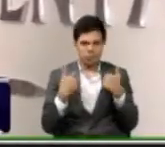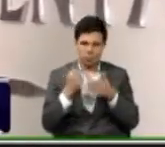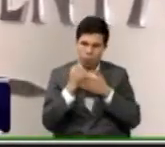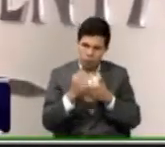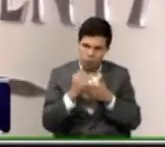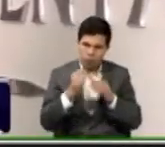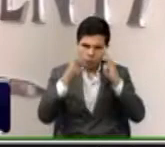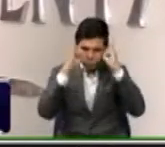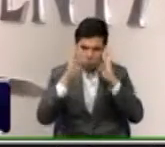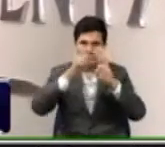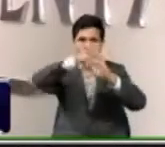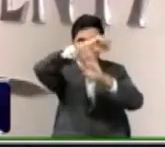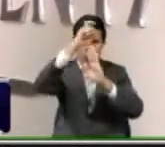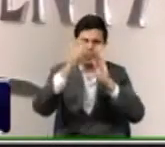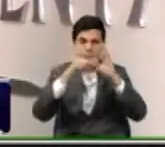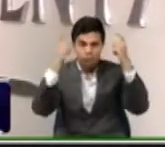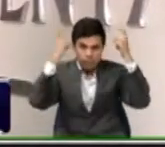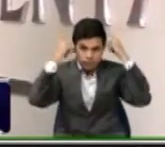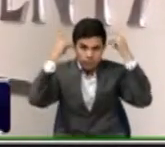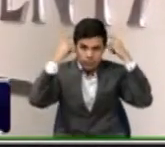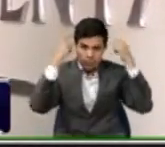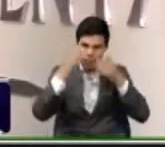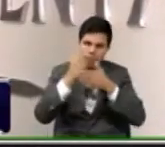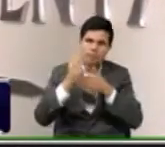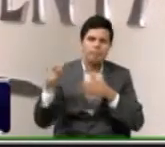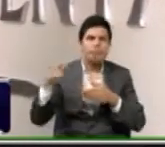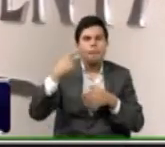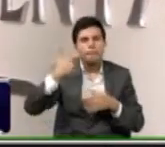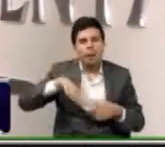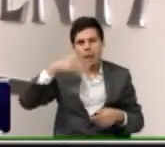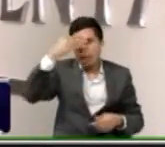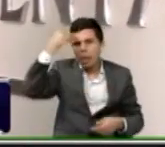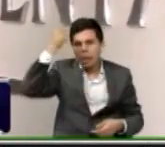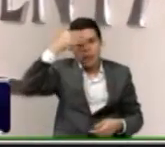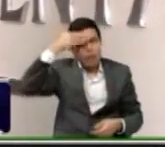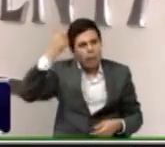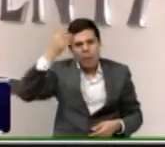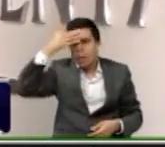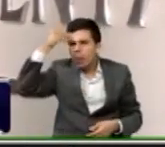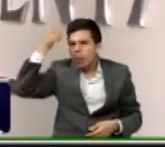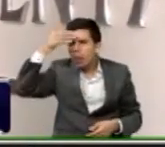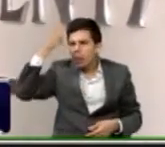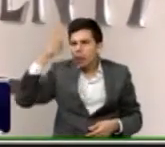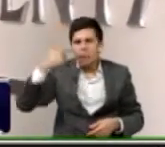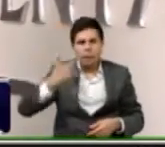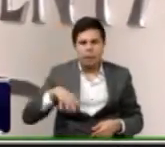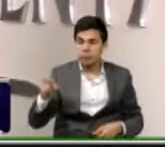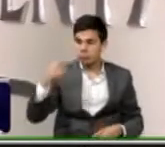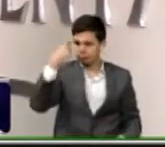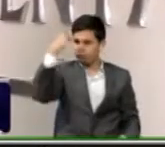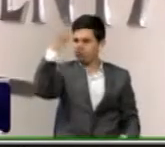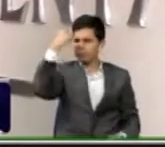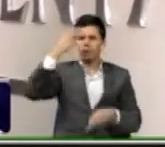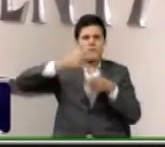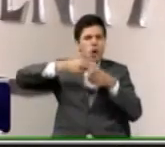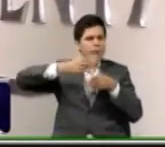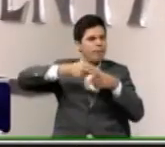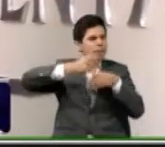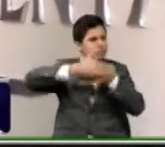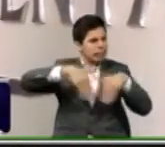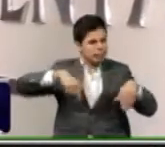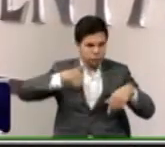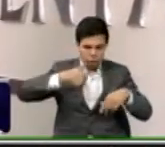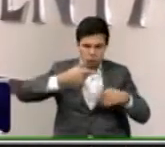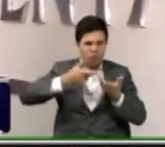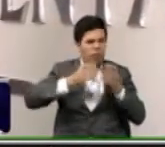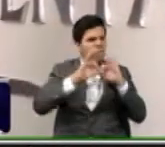en los aspectos mentales porque la señora tiene una Amnesia muy marcada de manera que no recuerda datos personales ni